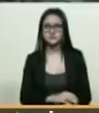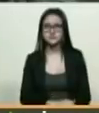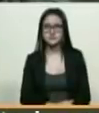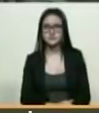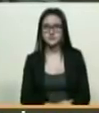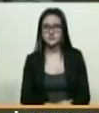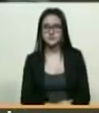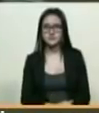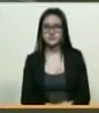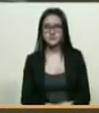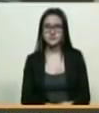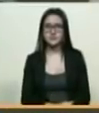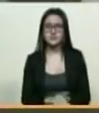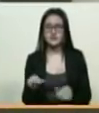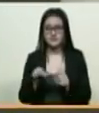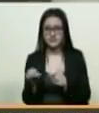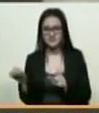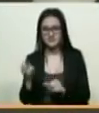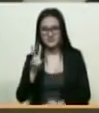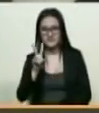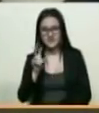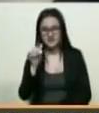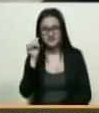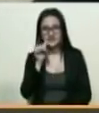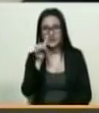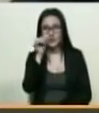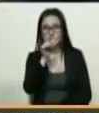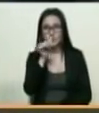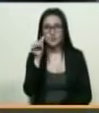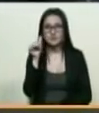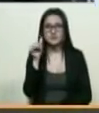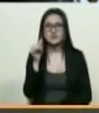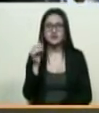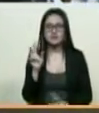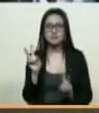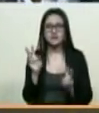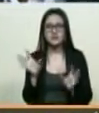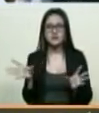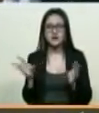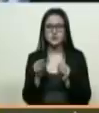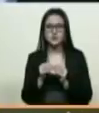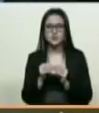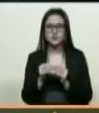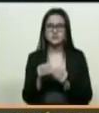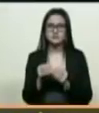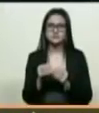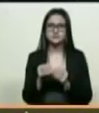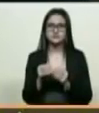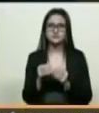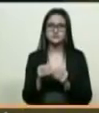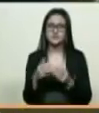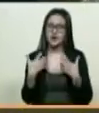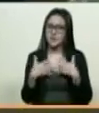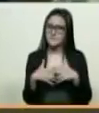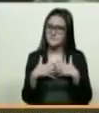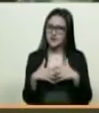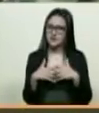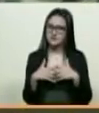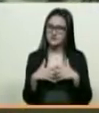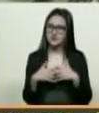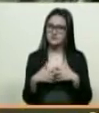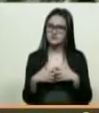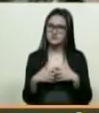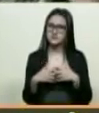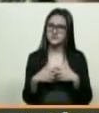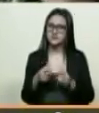que este fin de semana, como materia complementaria de la gran misión Abastecimiento Soberano,